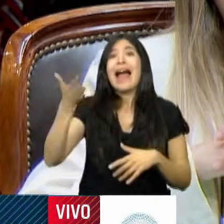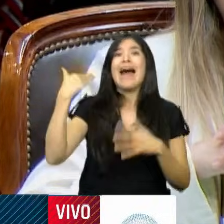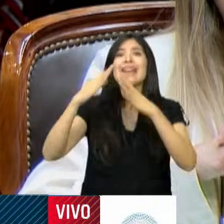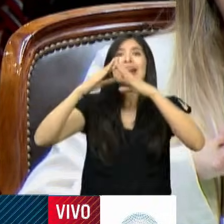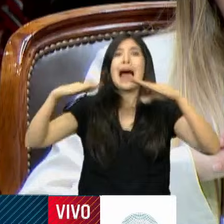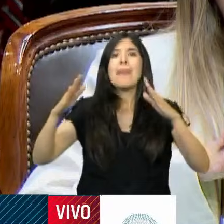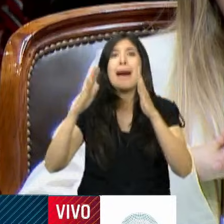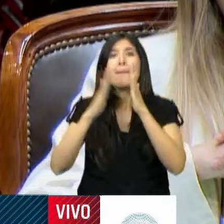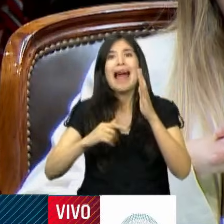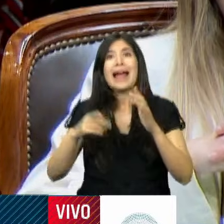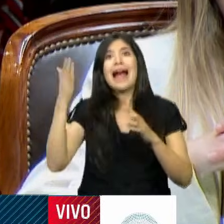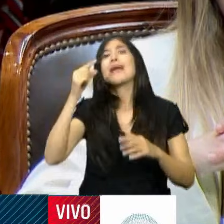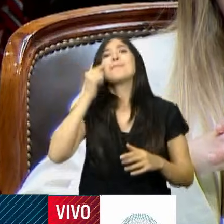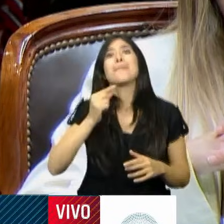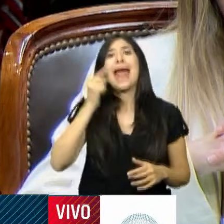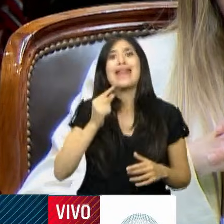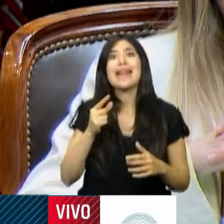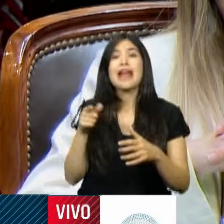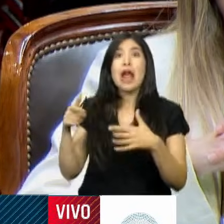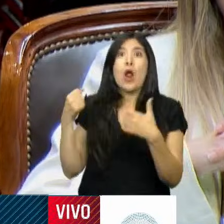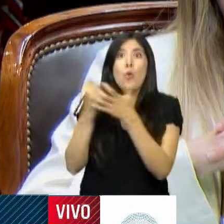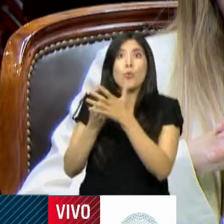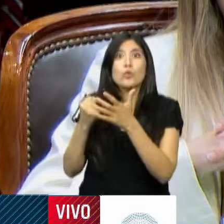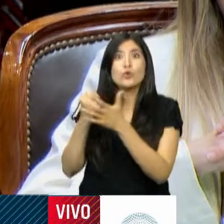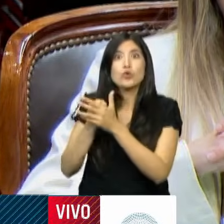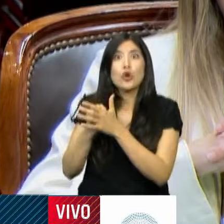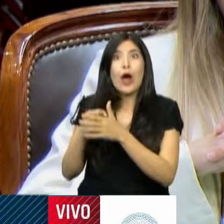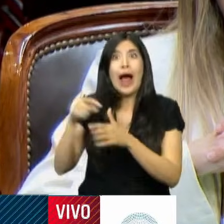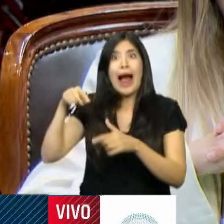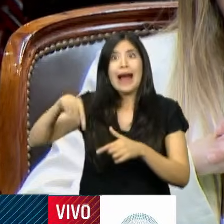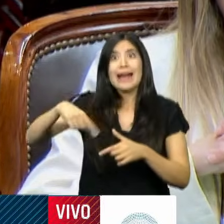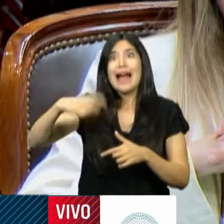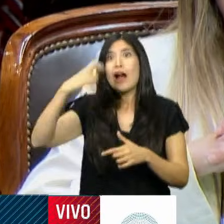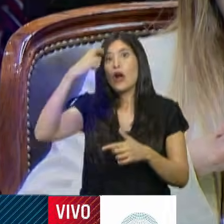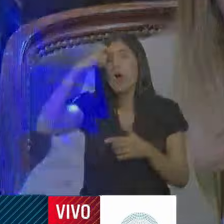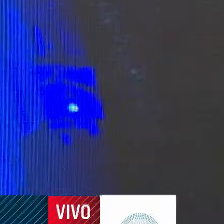del presidente Menem en frente de este Congreso.